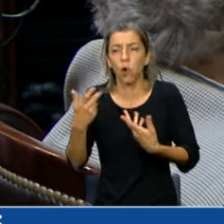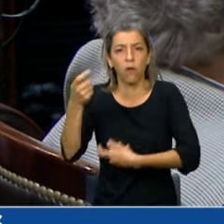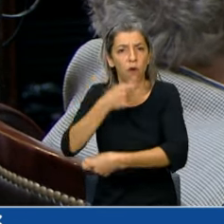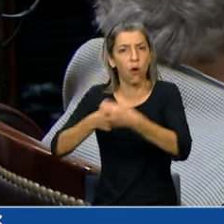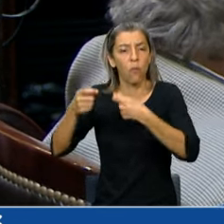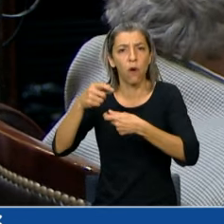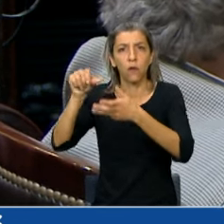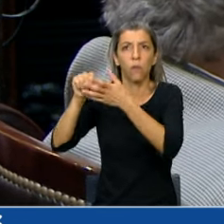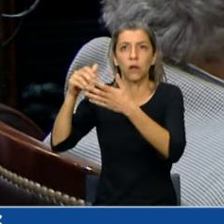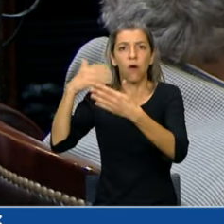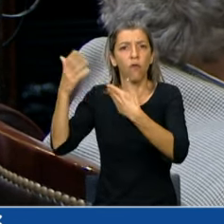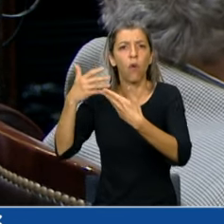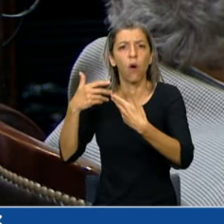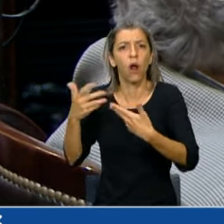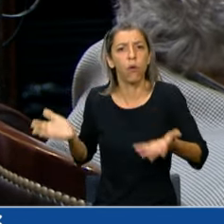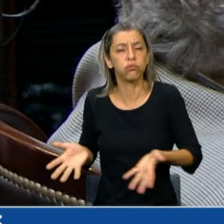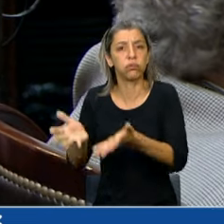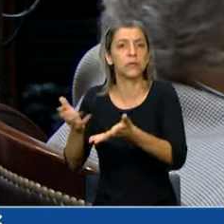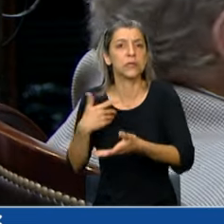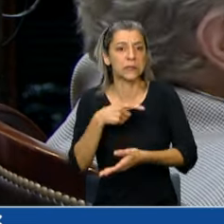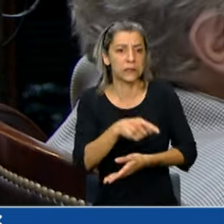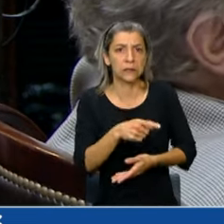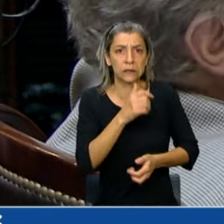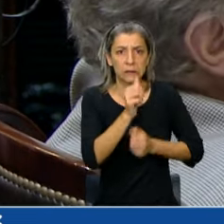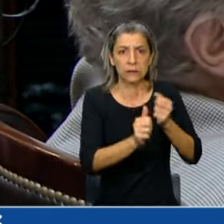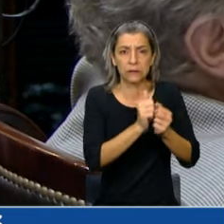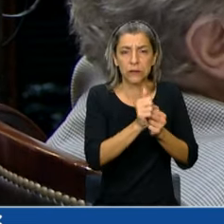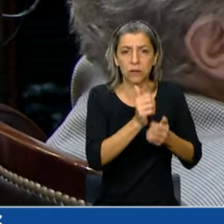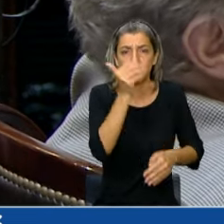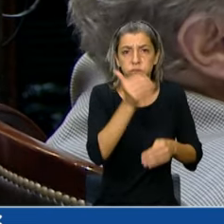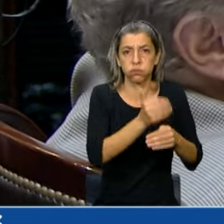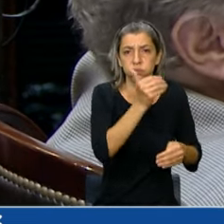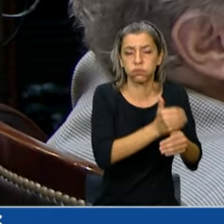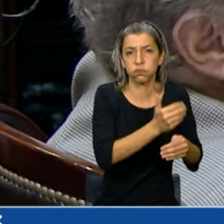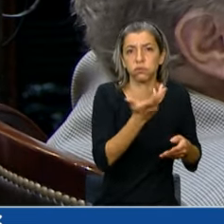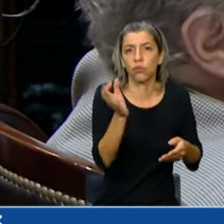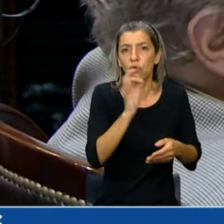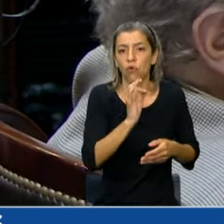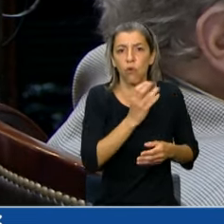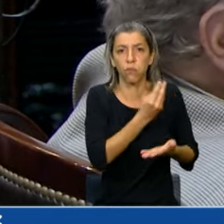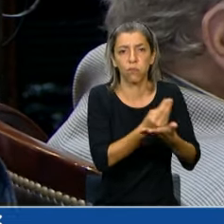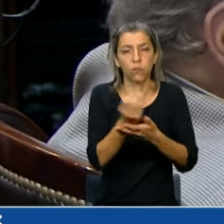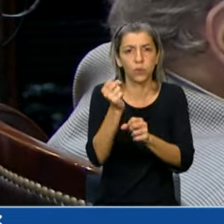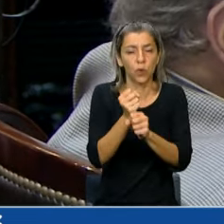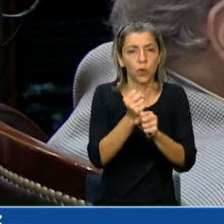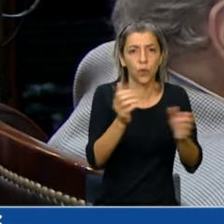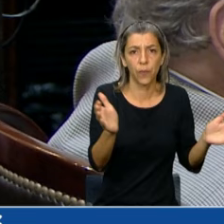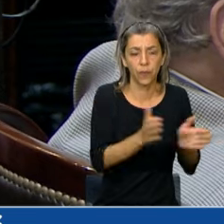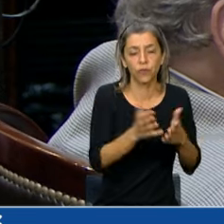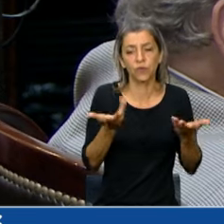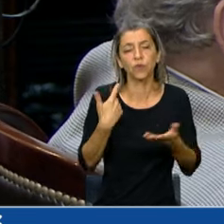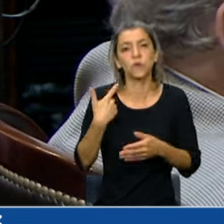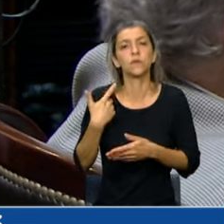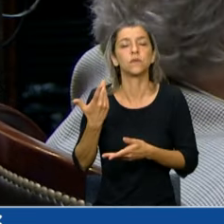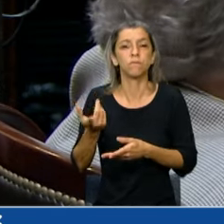pérdida de puestos de trabajo así que Se generó esta iniciativa con la diputada constanza Alonso